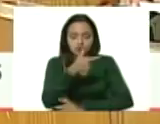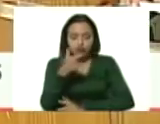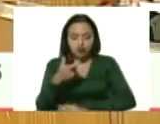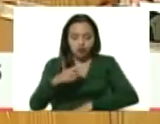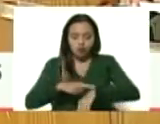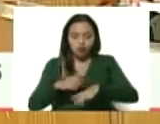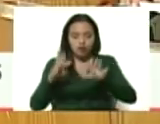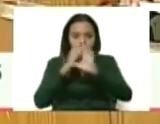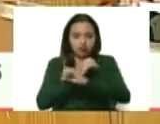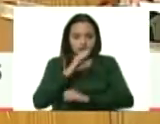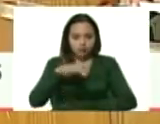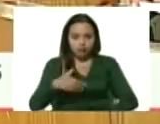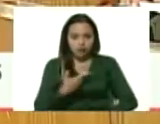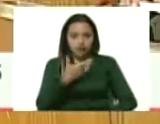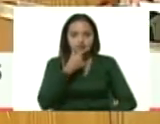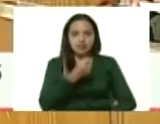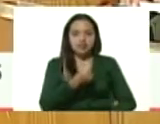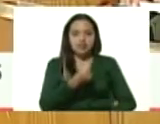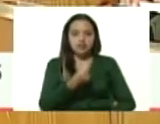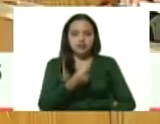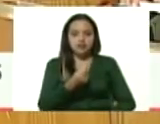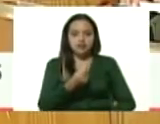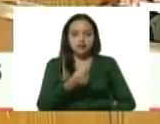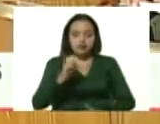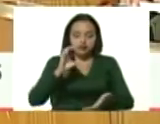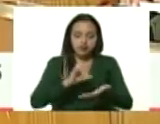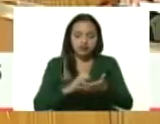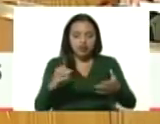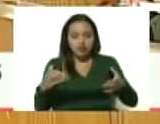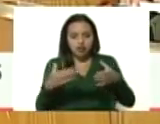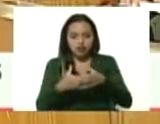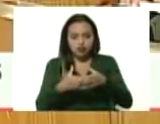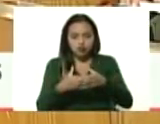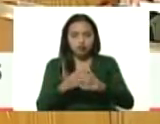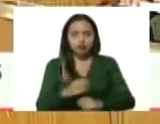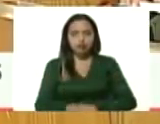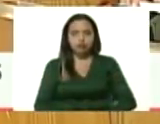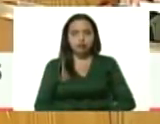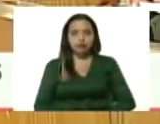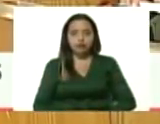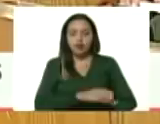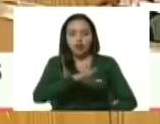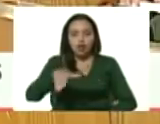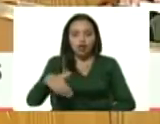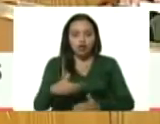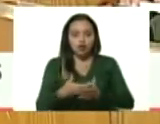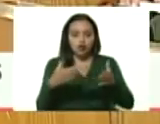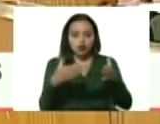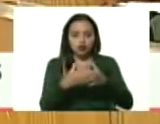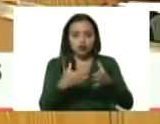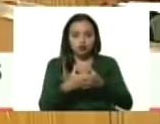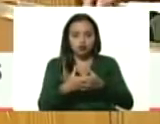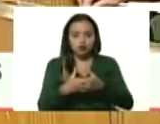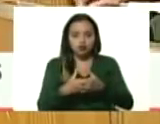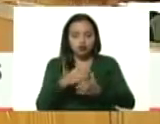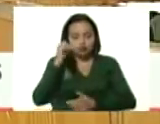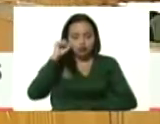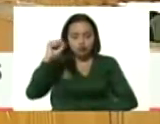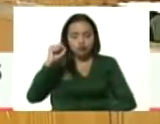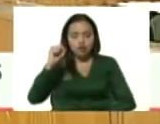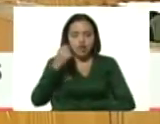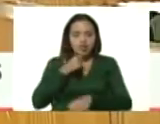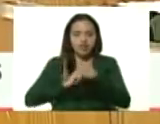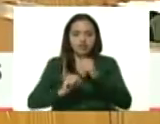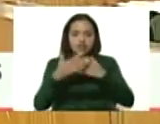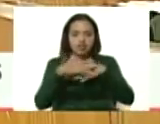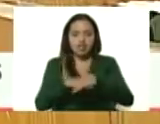para facilitar la concentración, la reunión de todas las unidades populares de defensa integral a